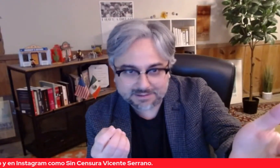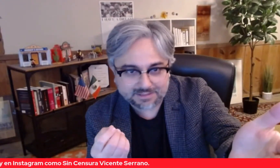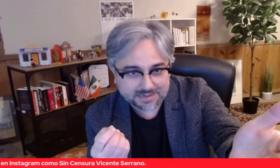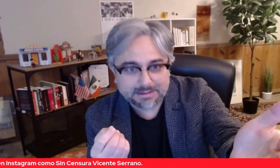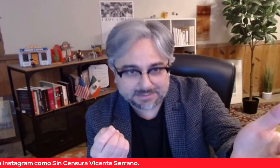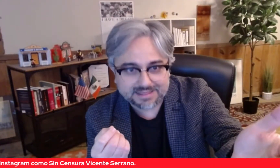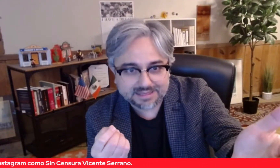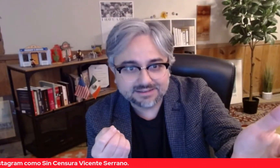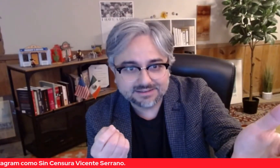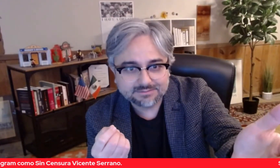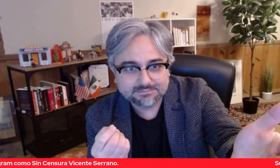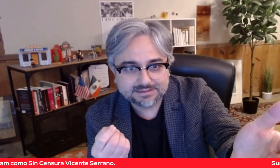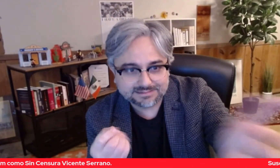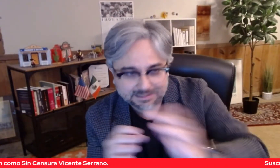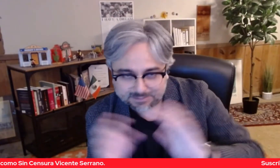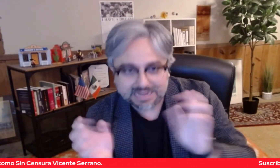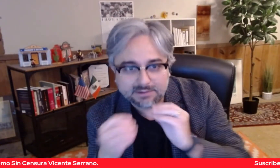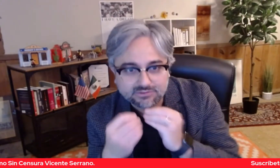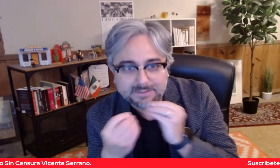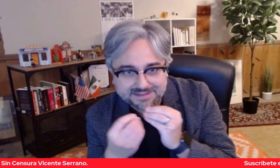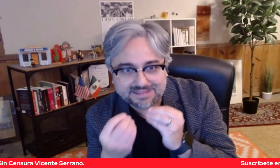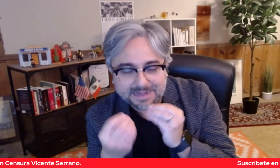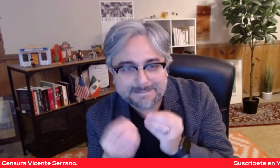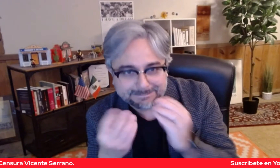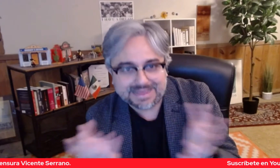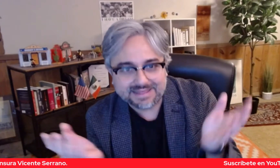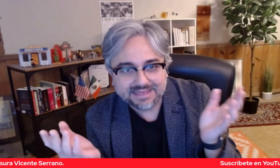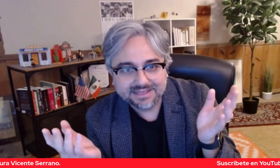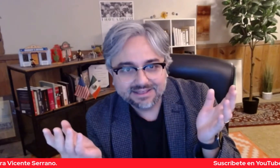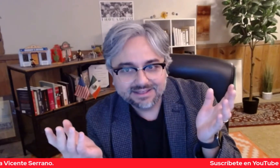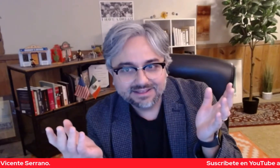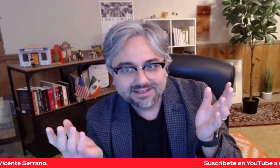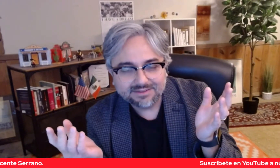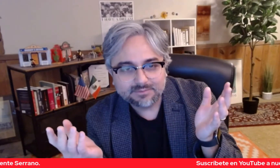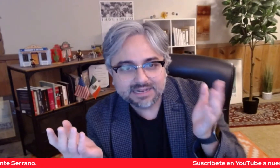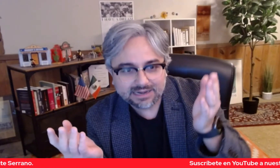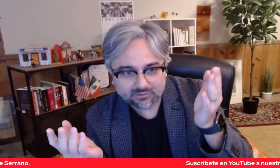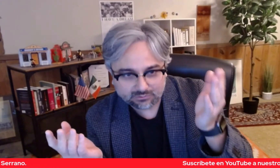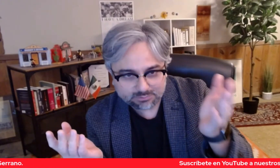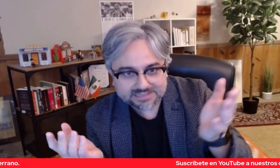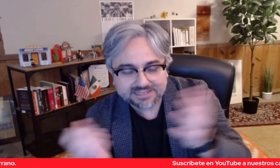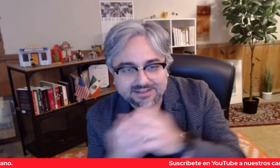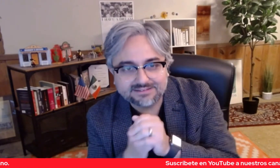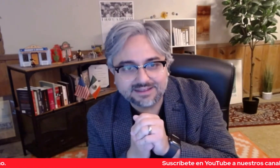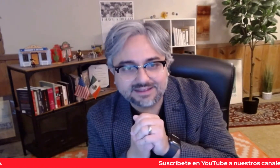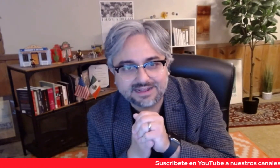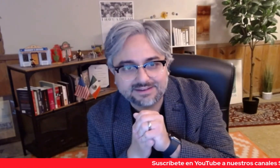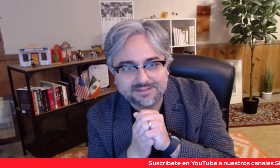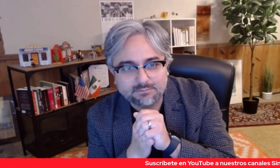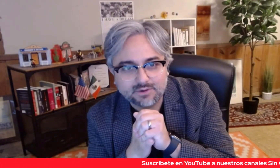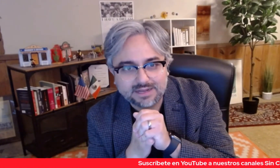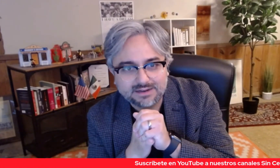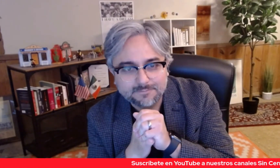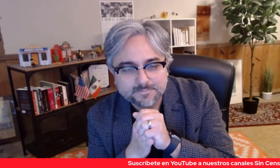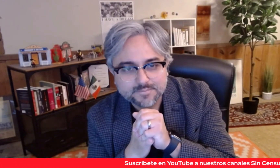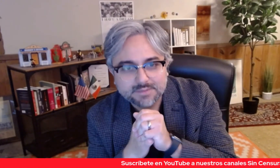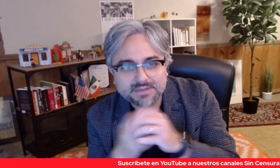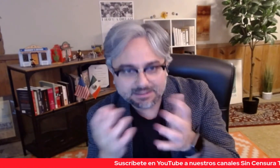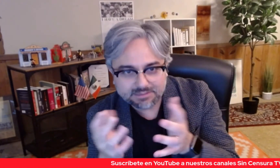es una verdadera mamada, esa es la palabra, es una verdadera mamada. Miren los mítines de Alejandra del